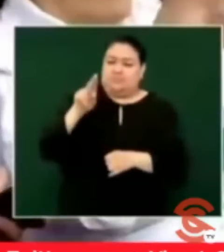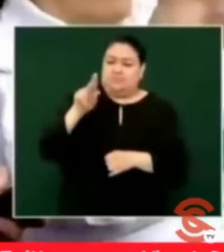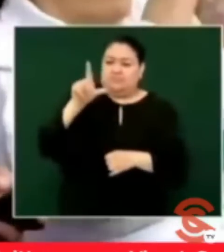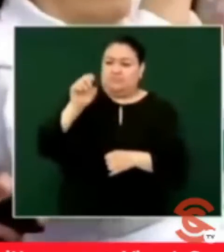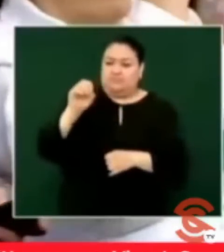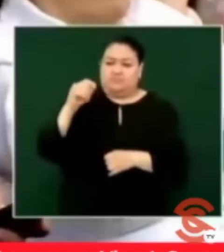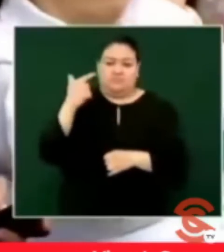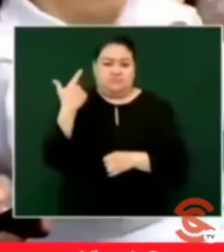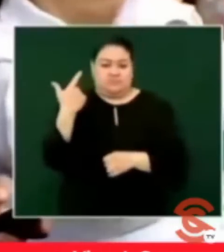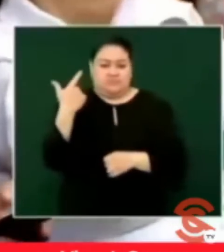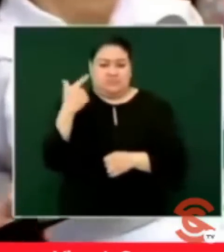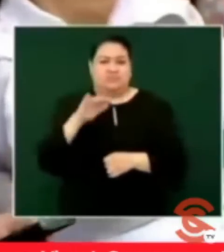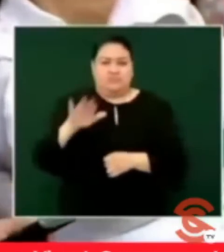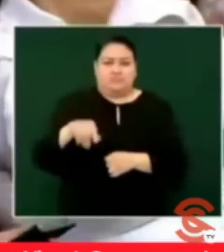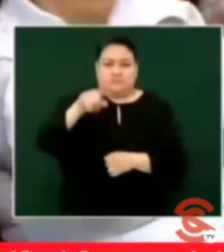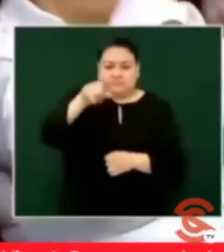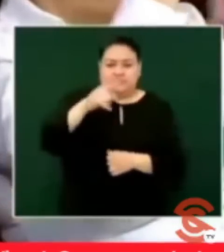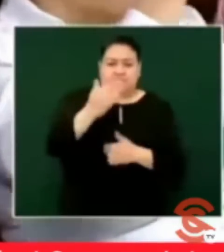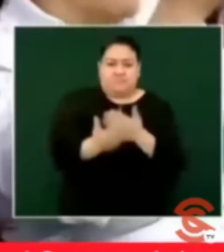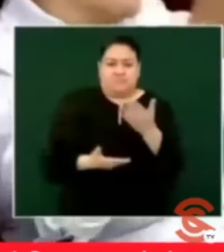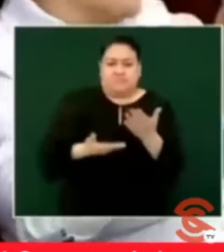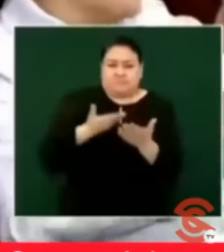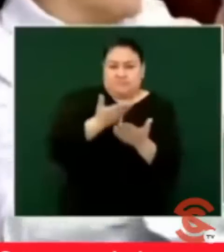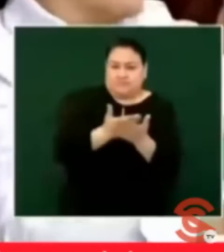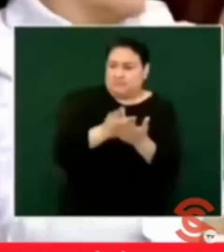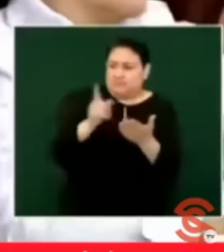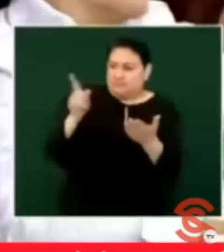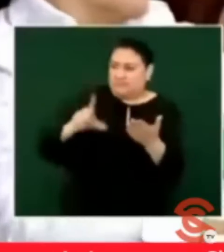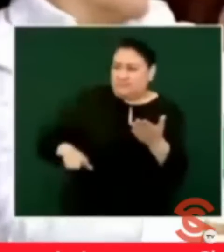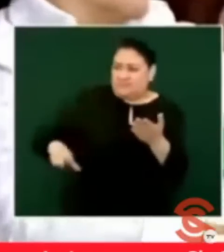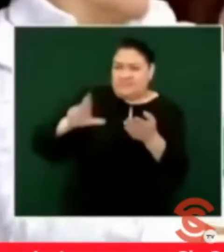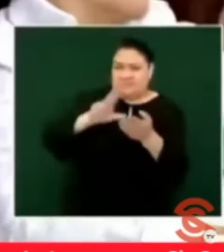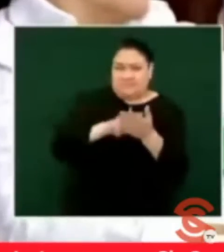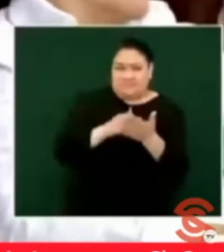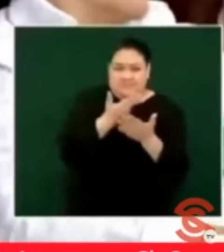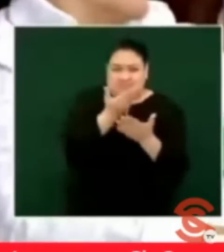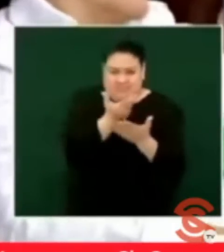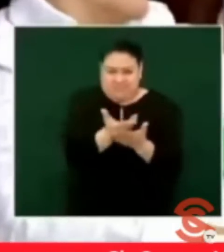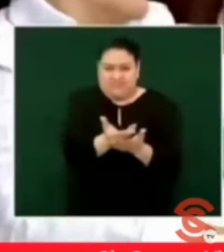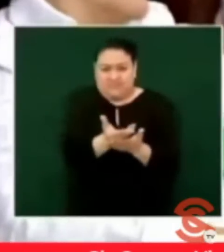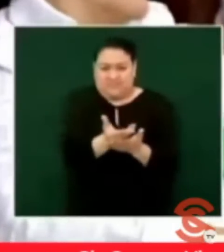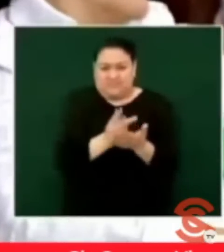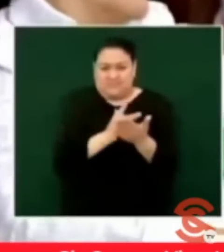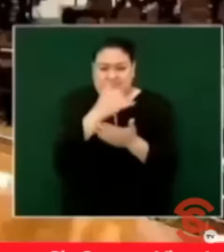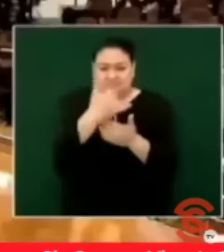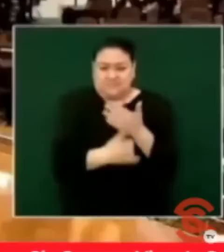que sobre los proyectos que presentó el gobernador,